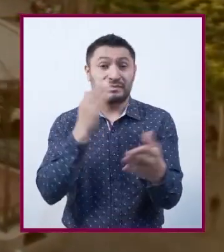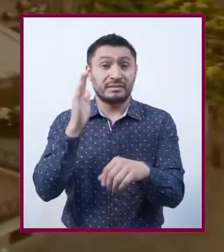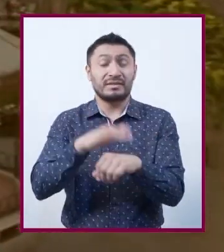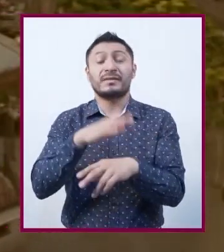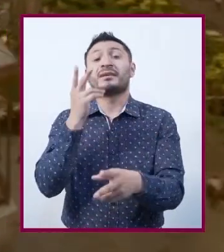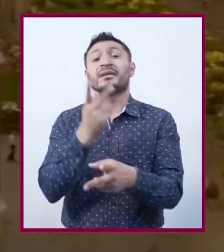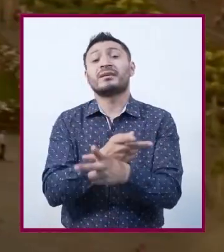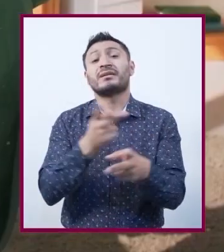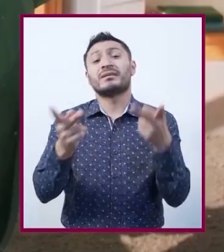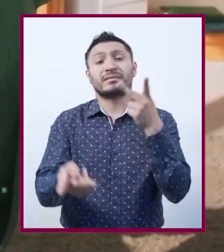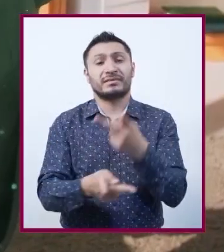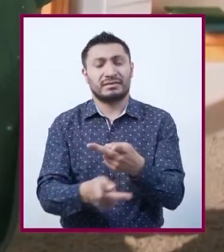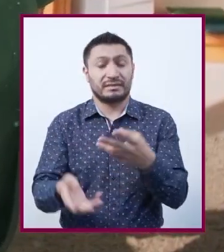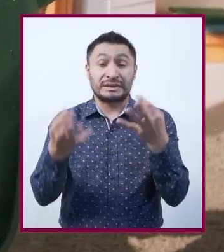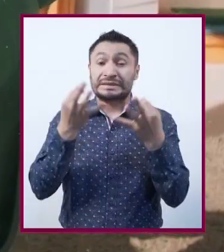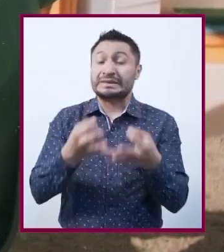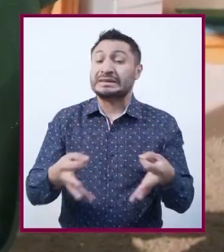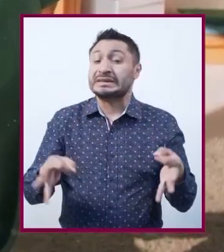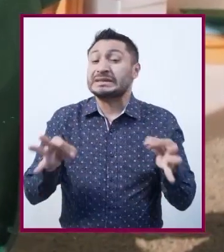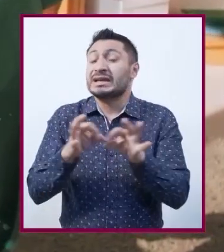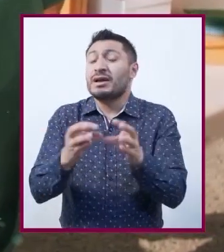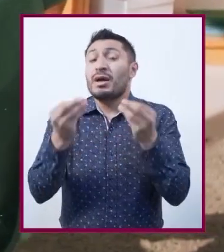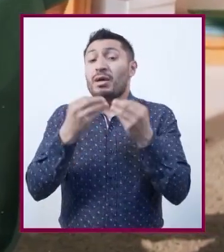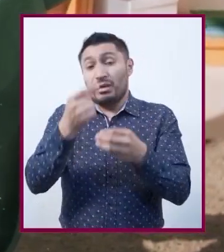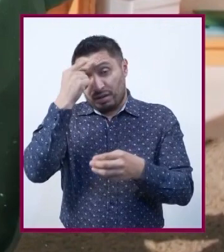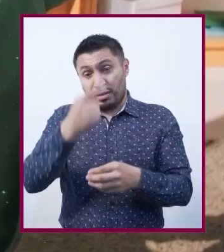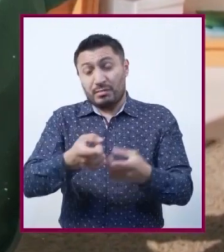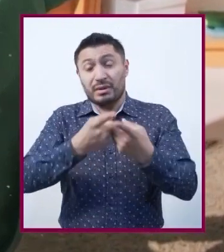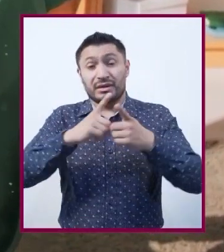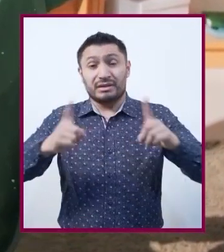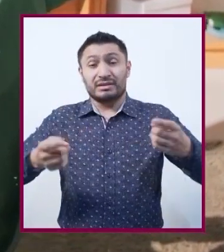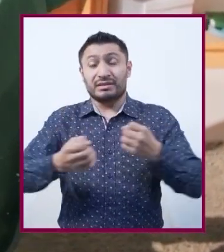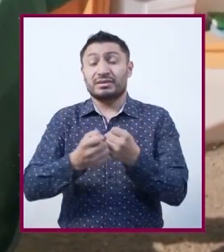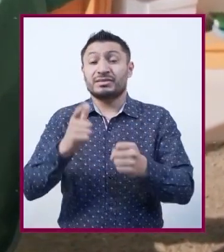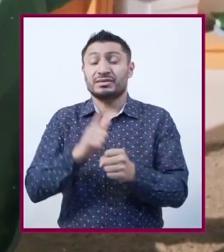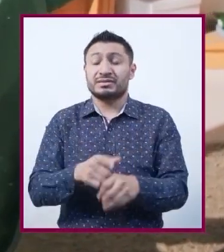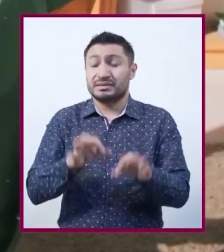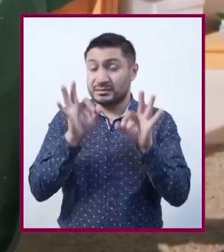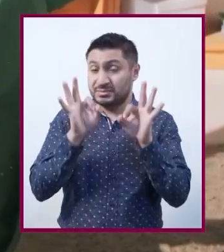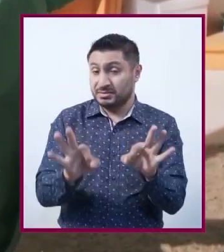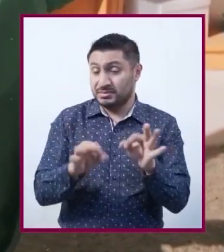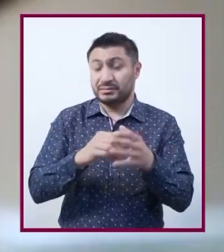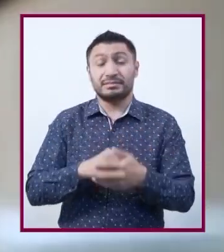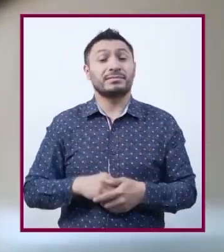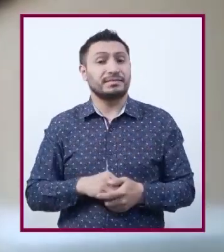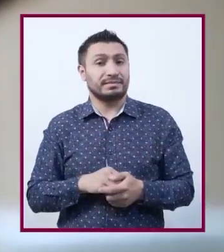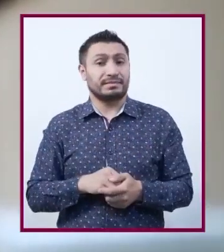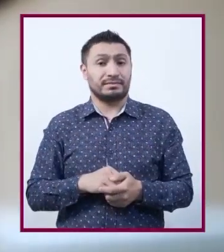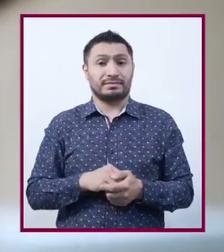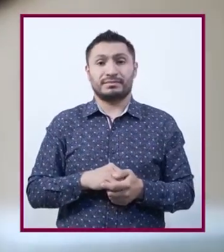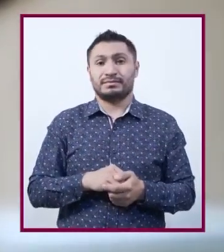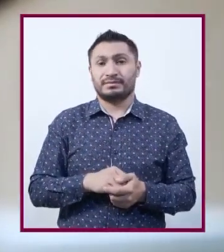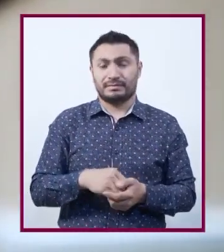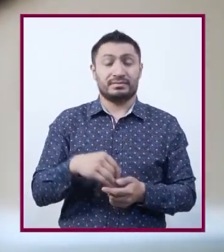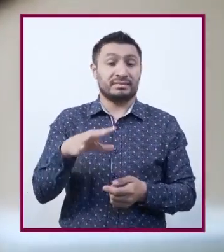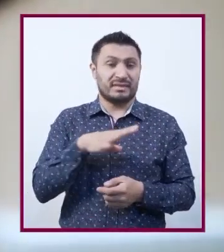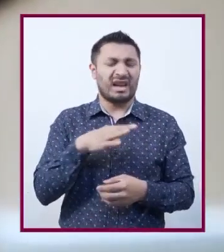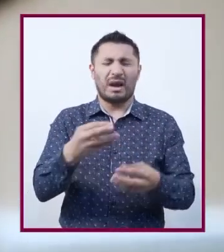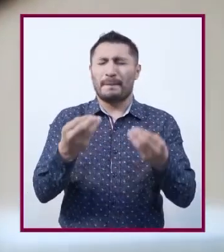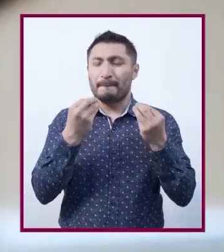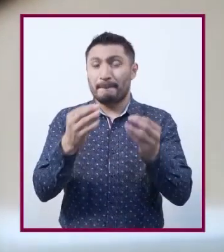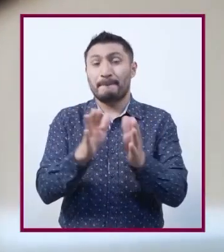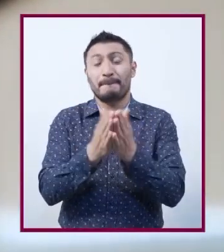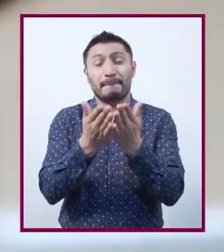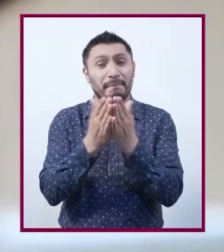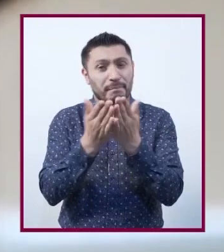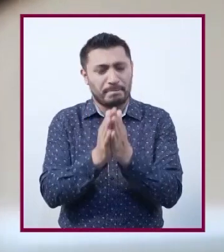el bachillerato, era fundamental para un mejor desarrollo social de las personas. De hecho, existen muchas